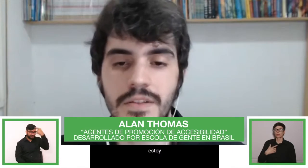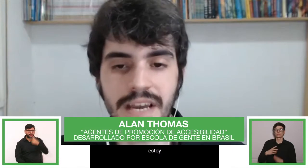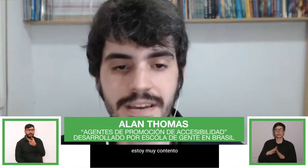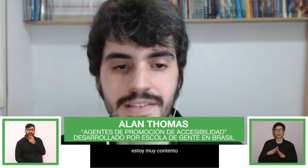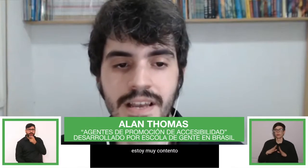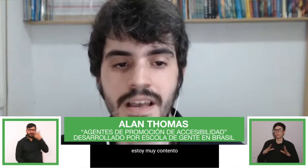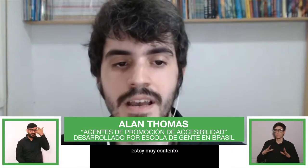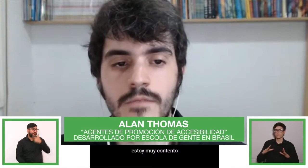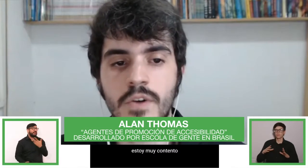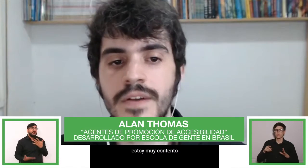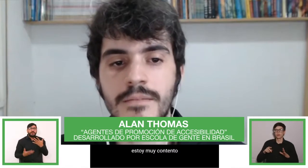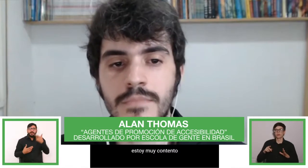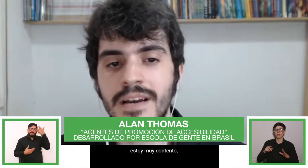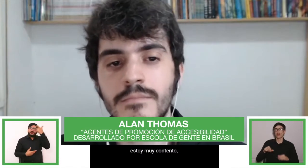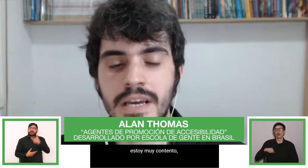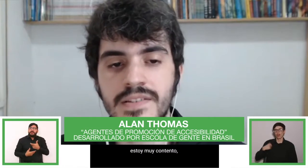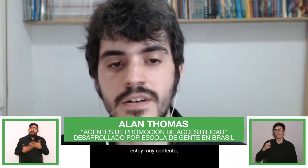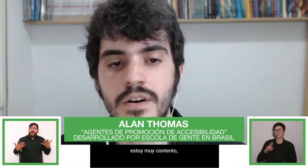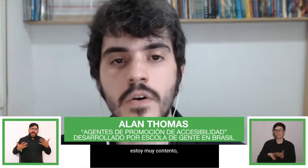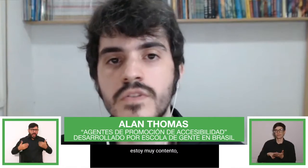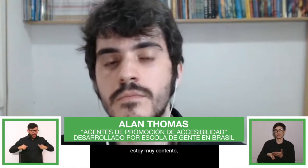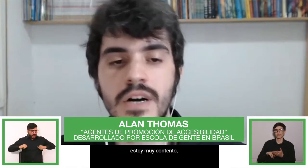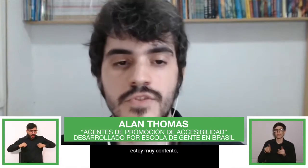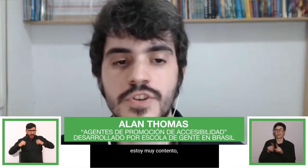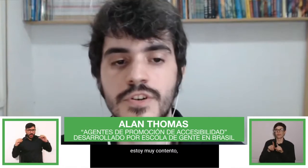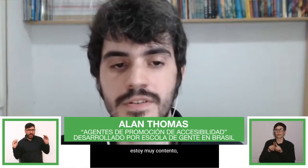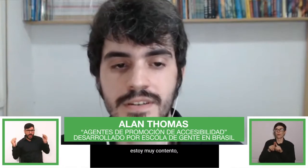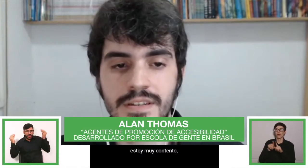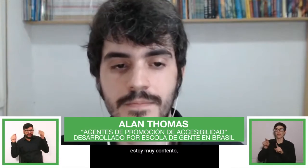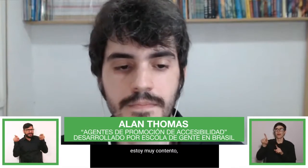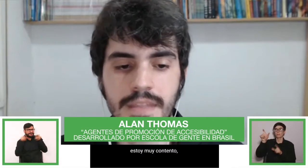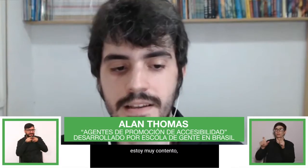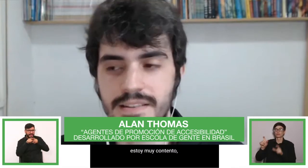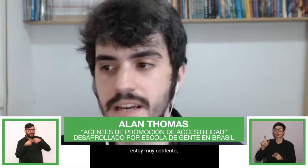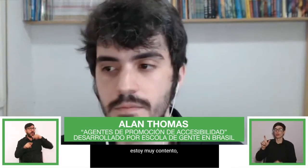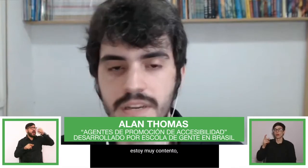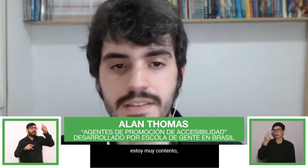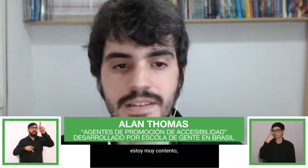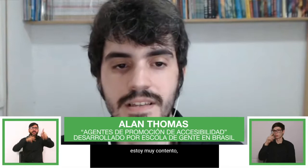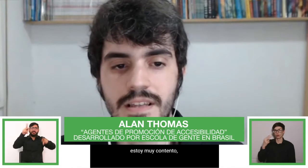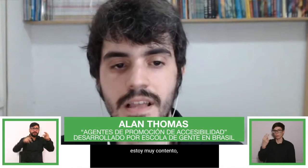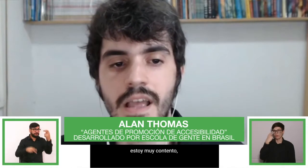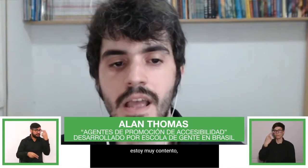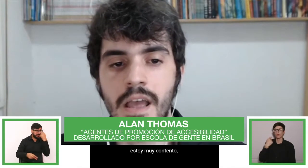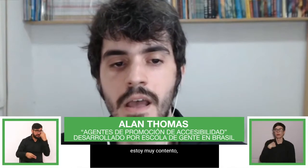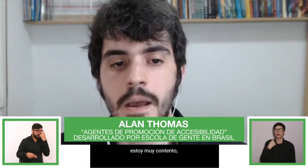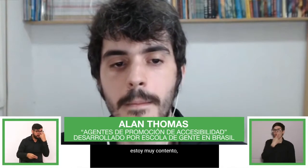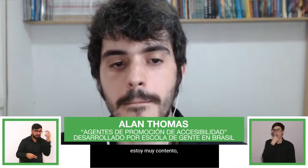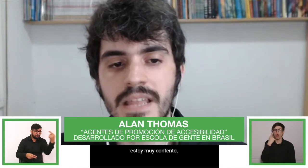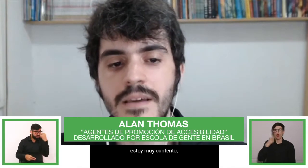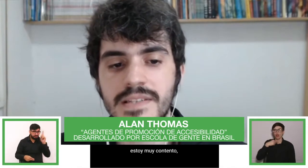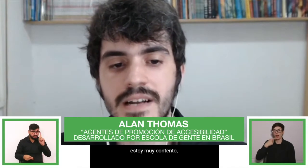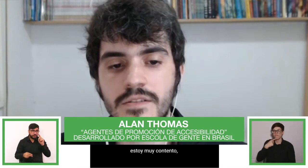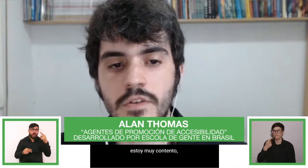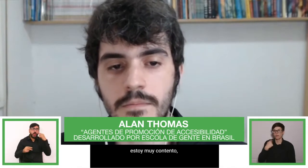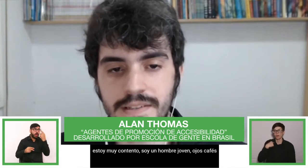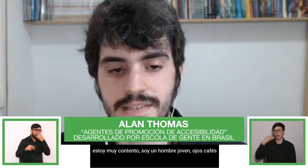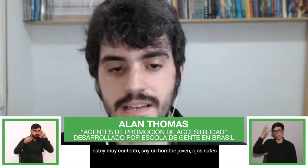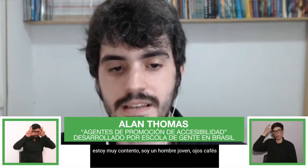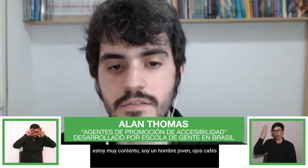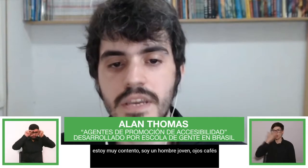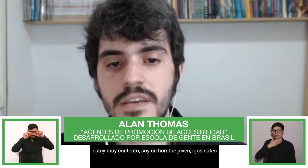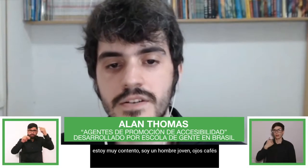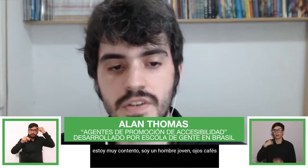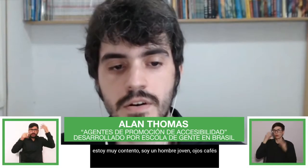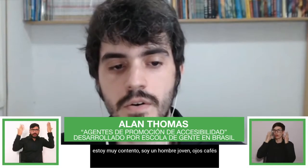joven, ojos café, barba, de pelo negro. Estoy con una chaqueta y una